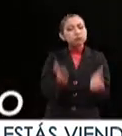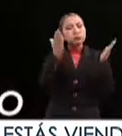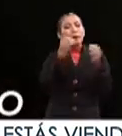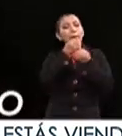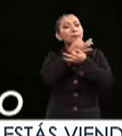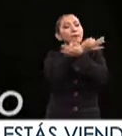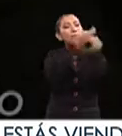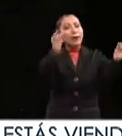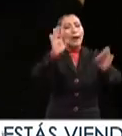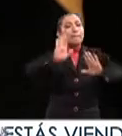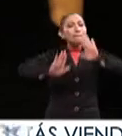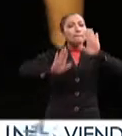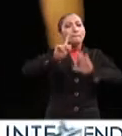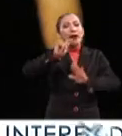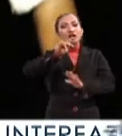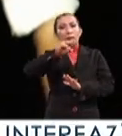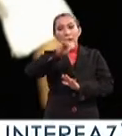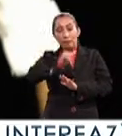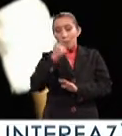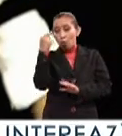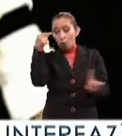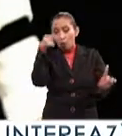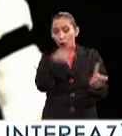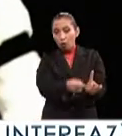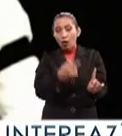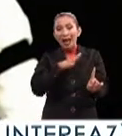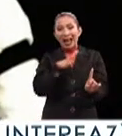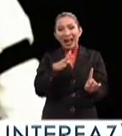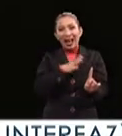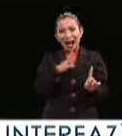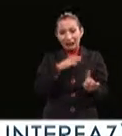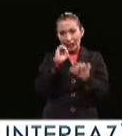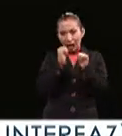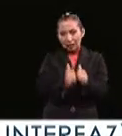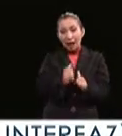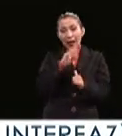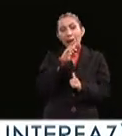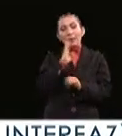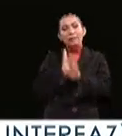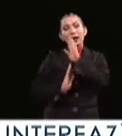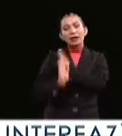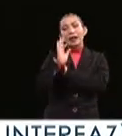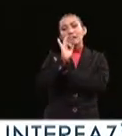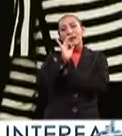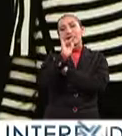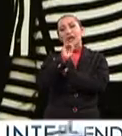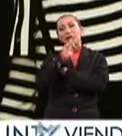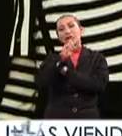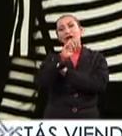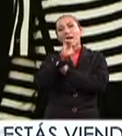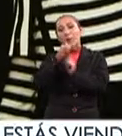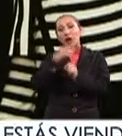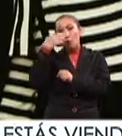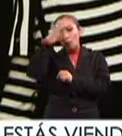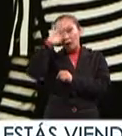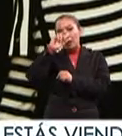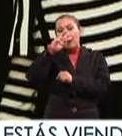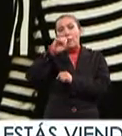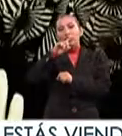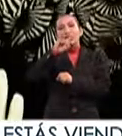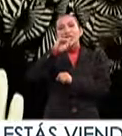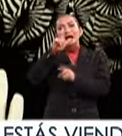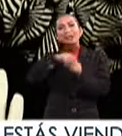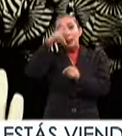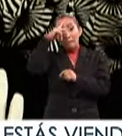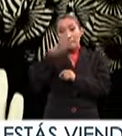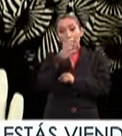y difundir la pantomima. Entre ellos se encuentran el artista belga Frédéric Van Mel, el cubano Ramón Díaz